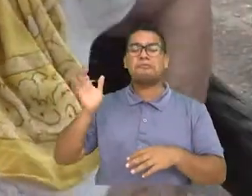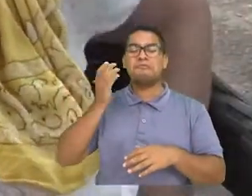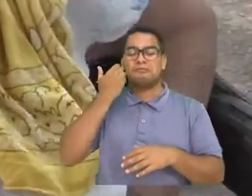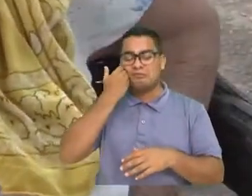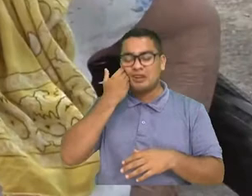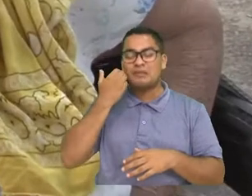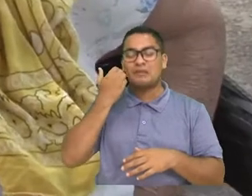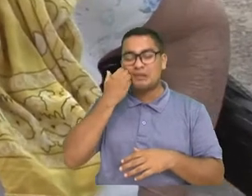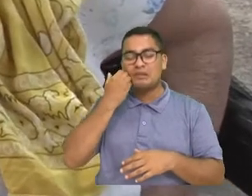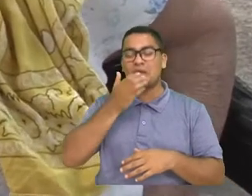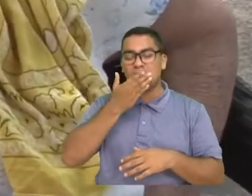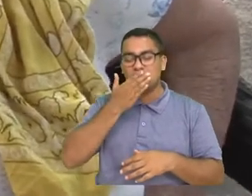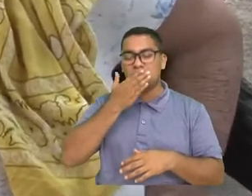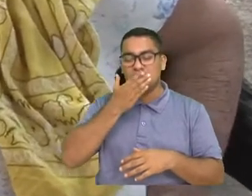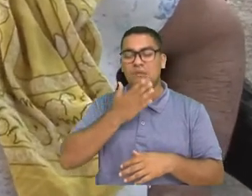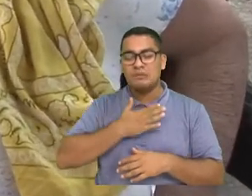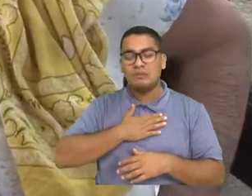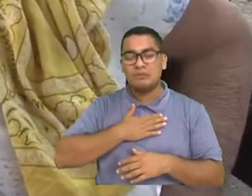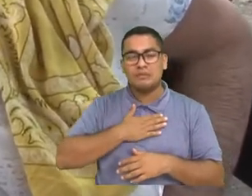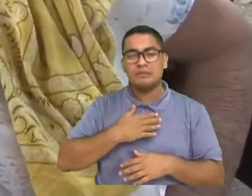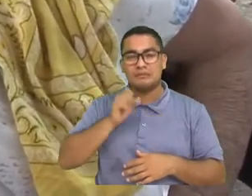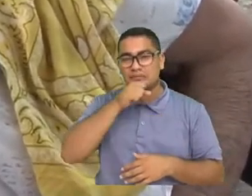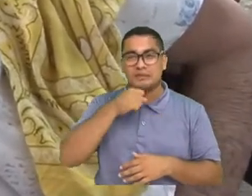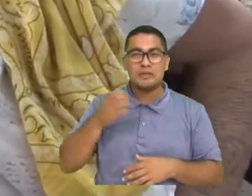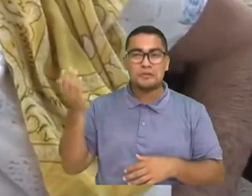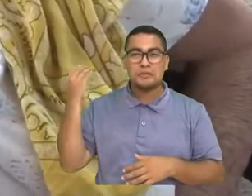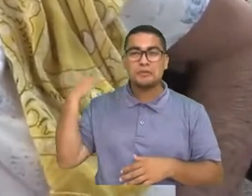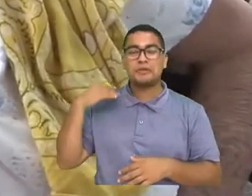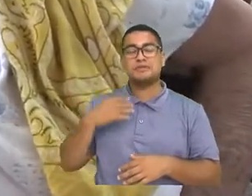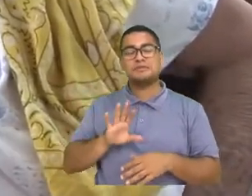Ya son viejos estos malestares.